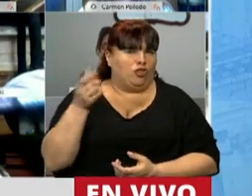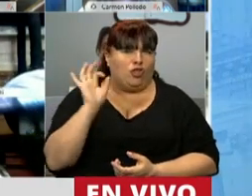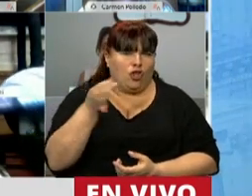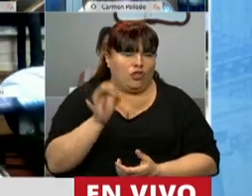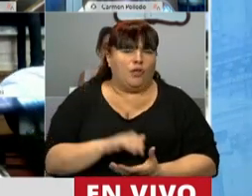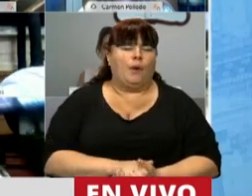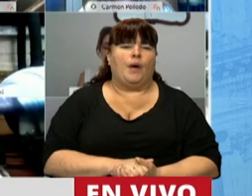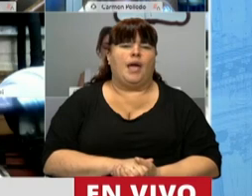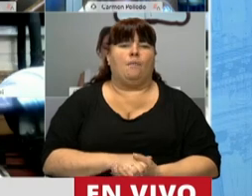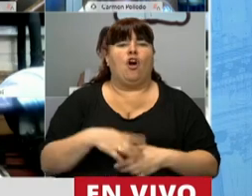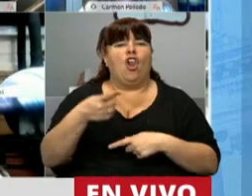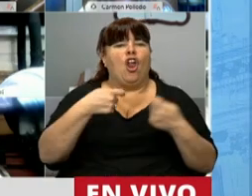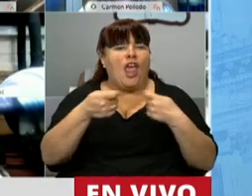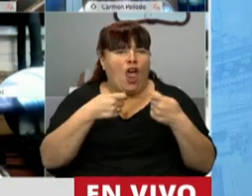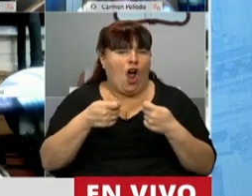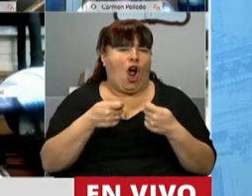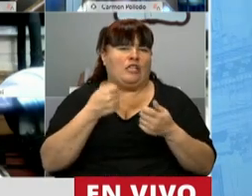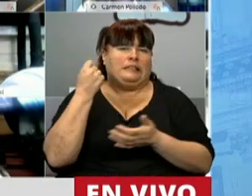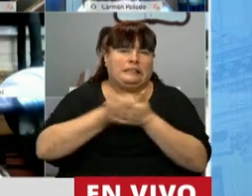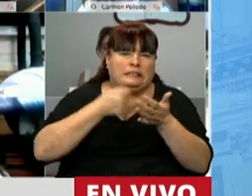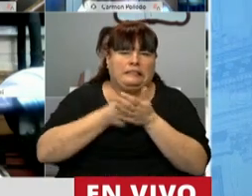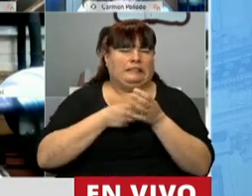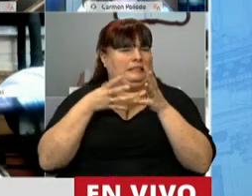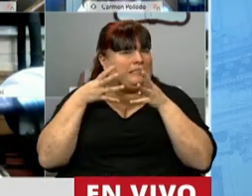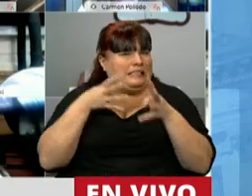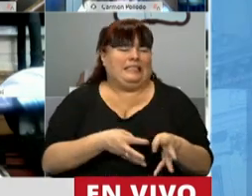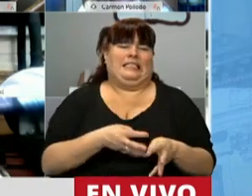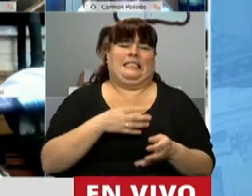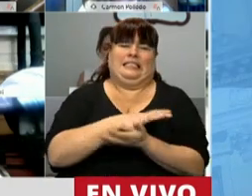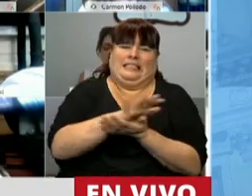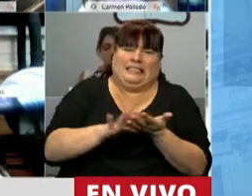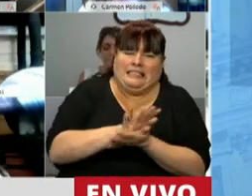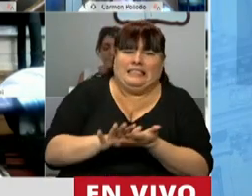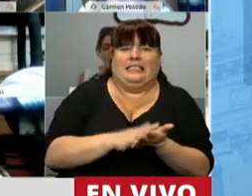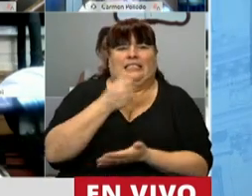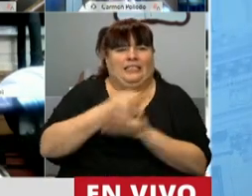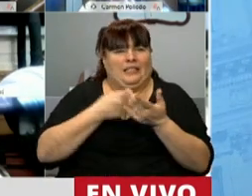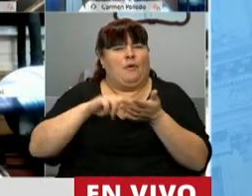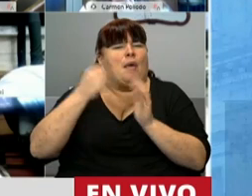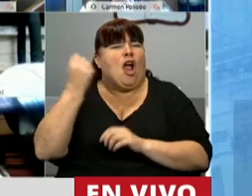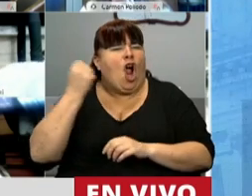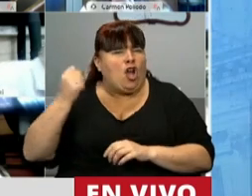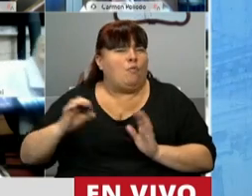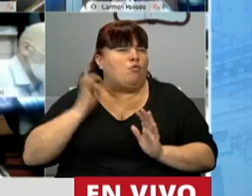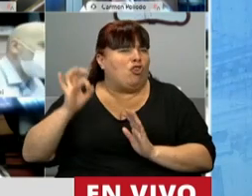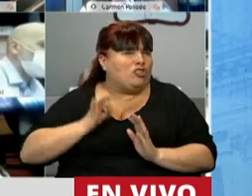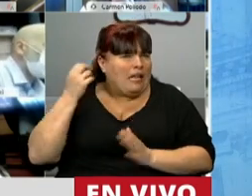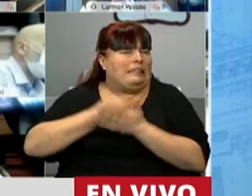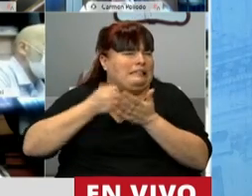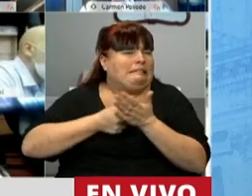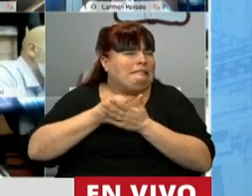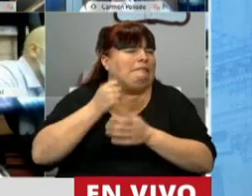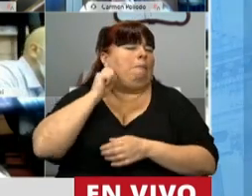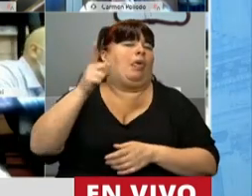sabemos que los comerciantes han batallado y han sorteado infinidades de crisis económicas a lo largo de nuestra